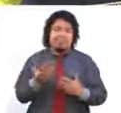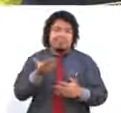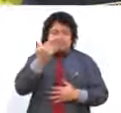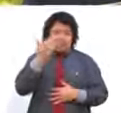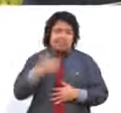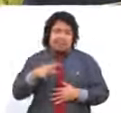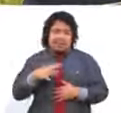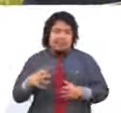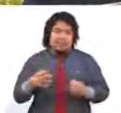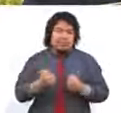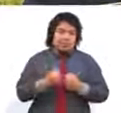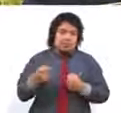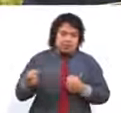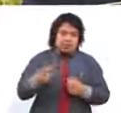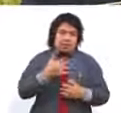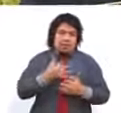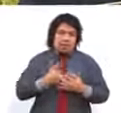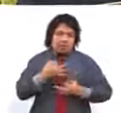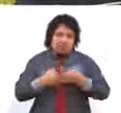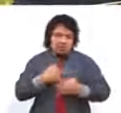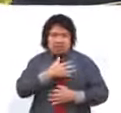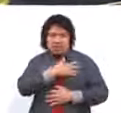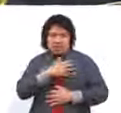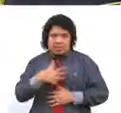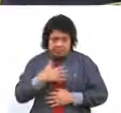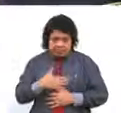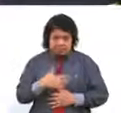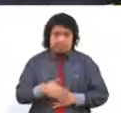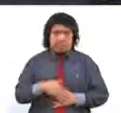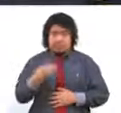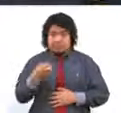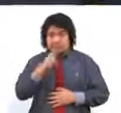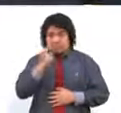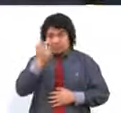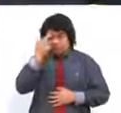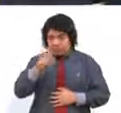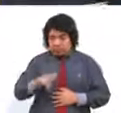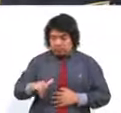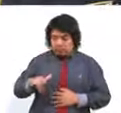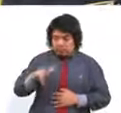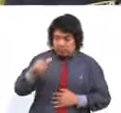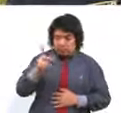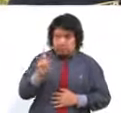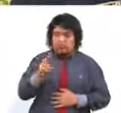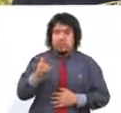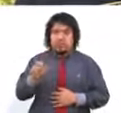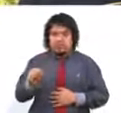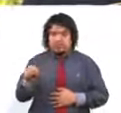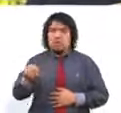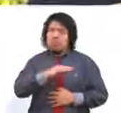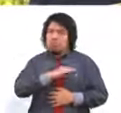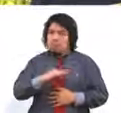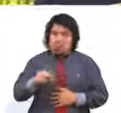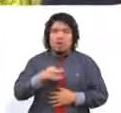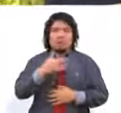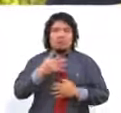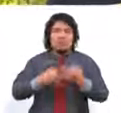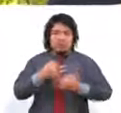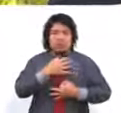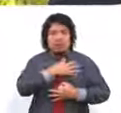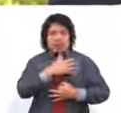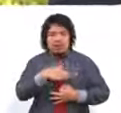en coordinación con la propia Fiscalía. Es importante mencionar que estos drones también están a disposición de la Policía de Investigación de la Fiscalía General